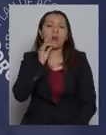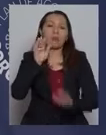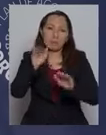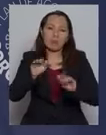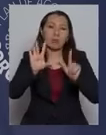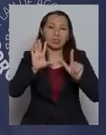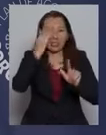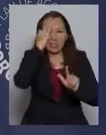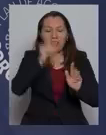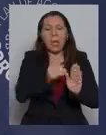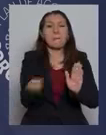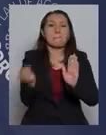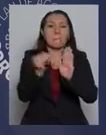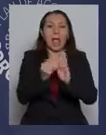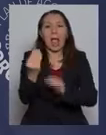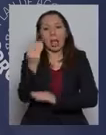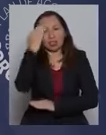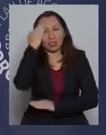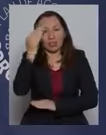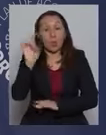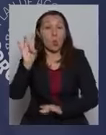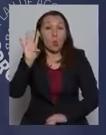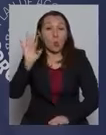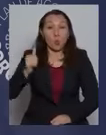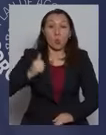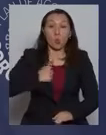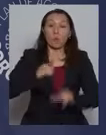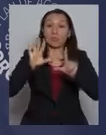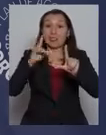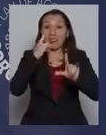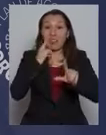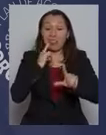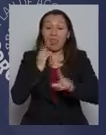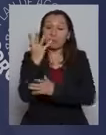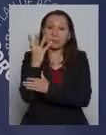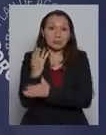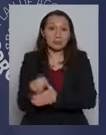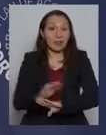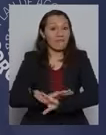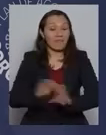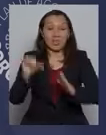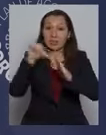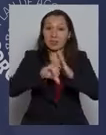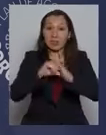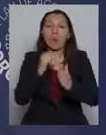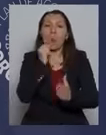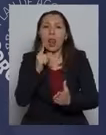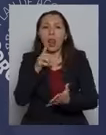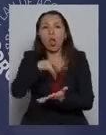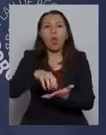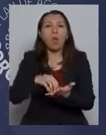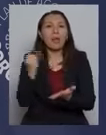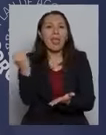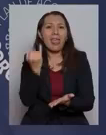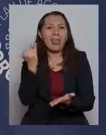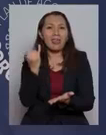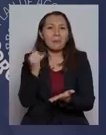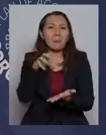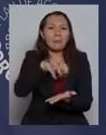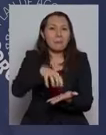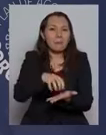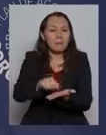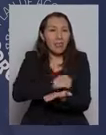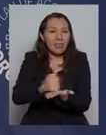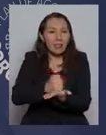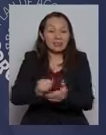permanece, es decir, la única comuna que cumple 7 días y no se prolonga la cuarentena es la comuna de Independencia. Voy a repetir